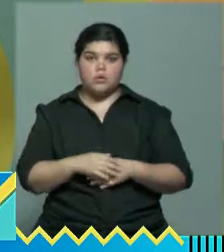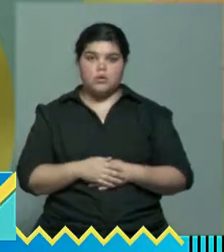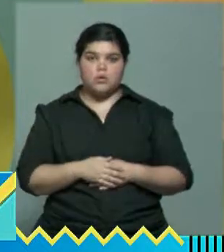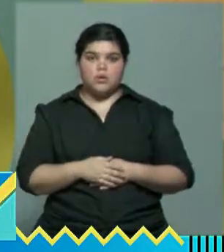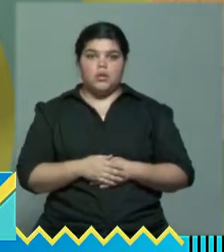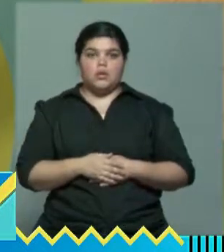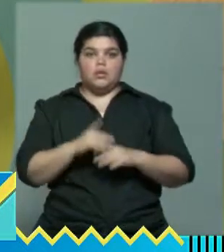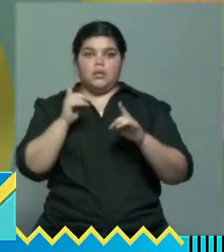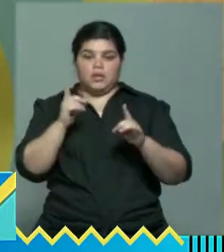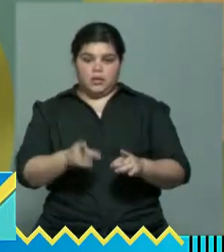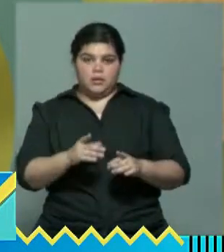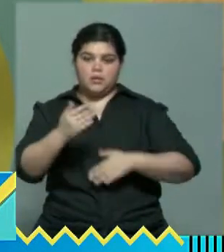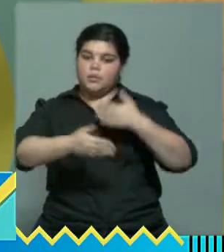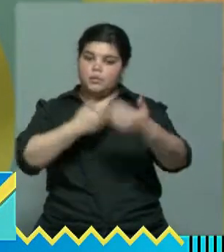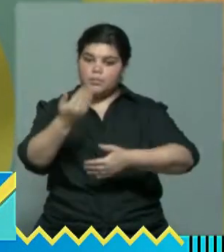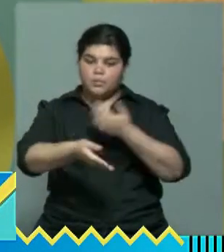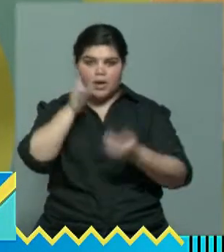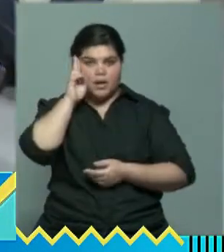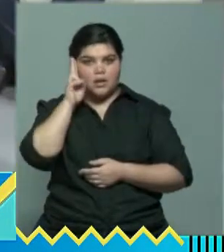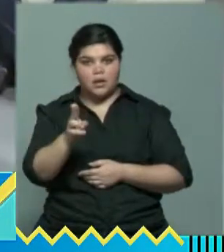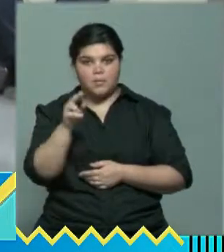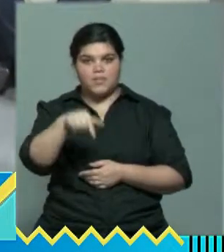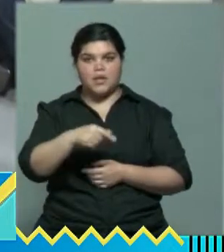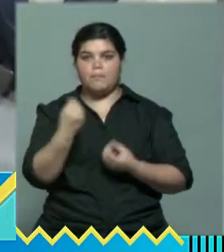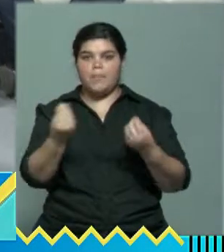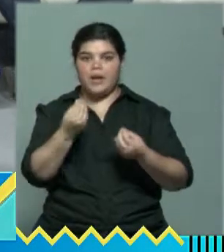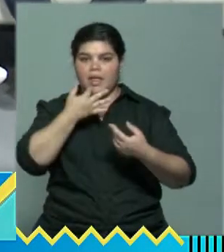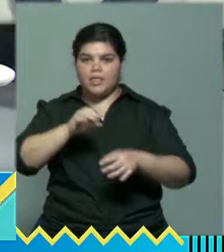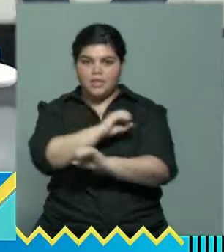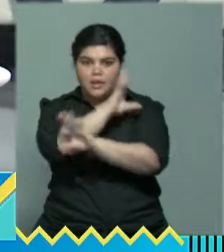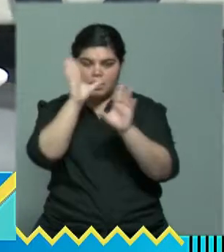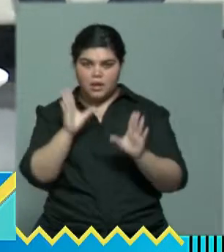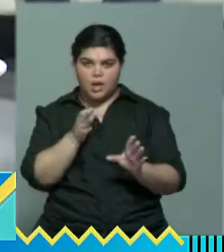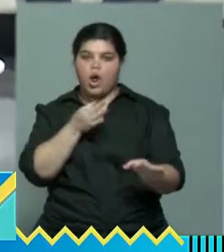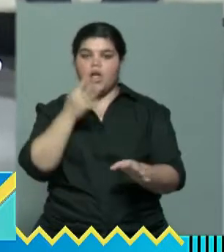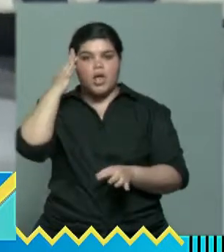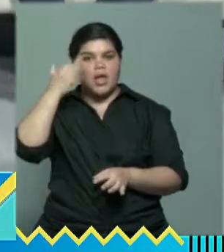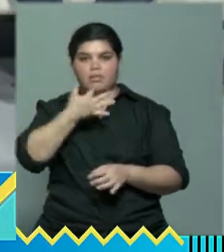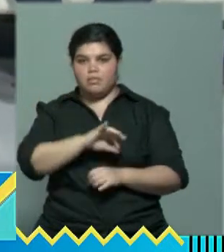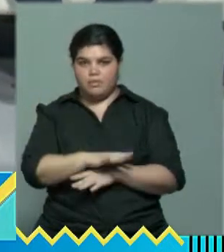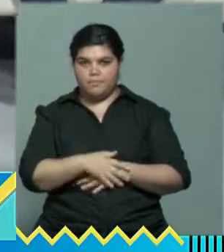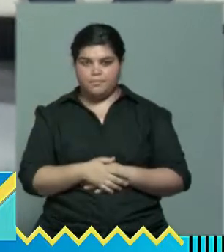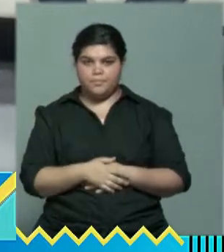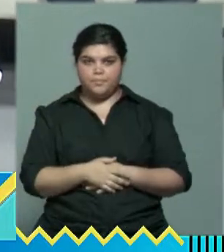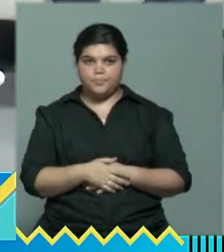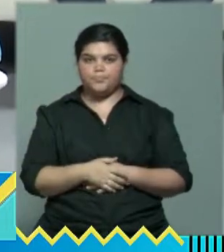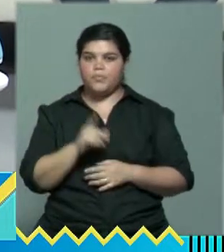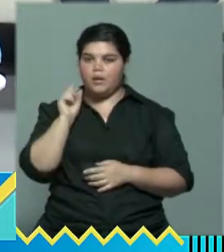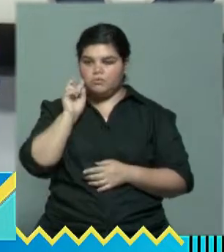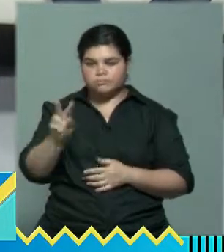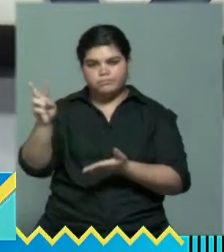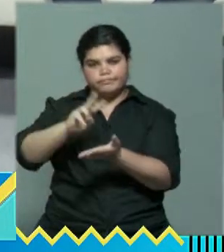y aplicable de una manera que se crea la conciencia y la sanción. Ahora, Marcelo, si has oído las críticas, habrás oído